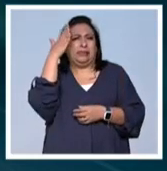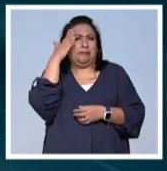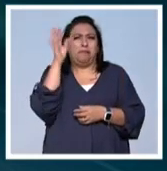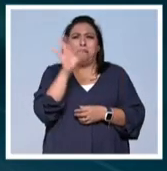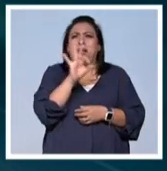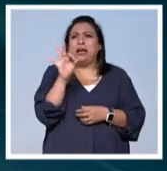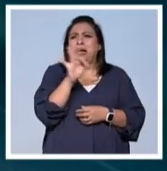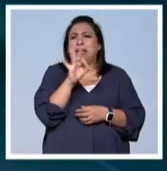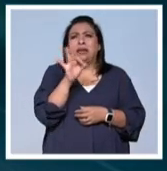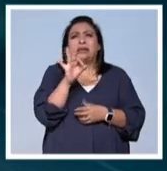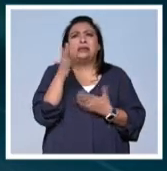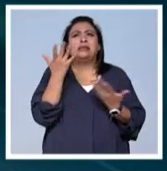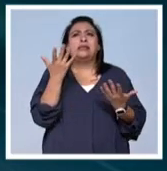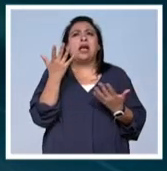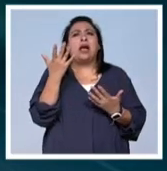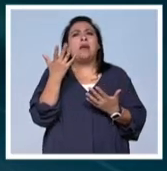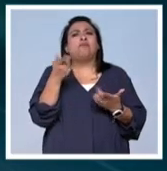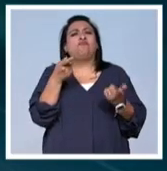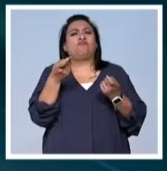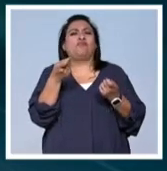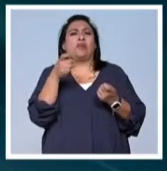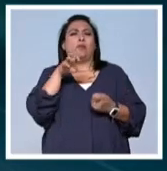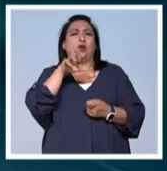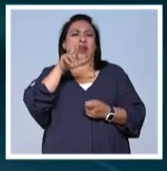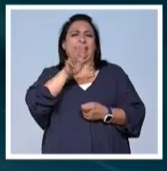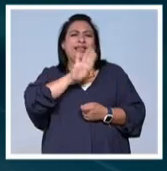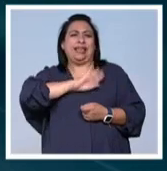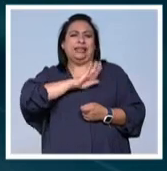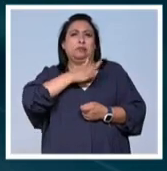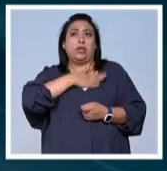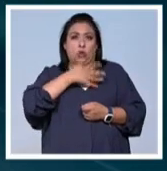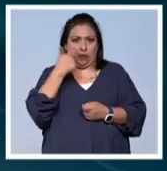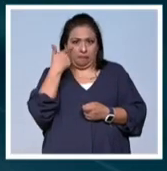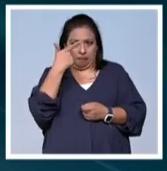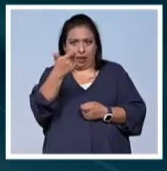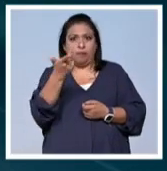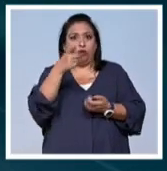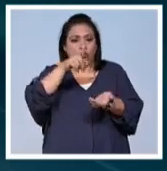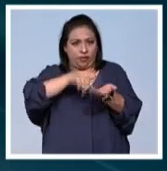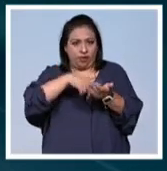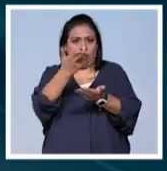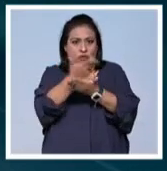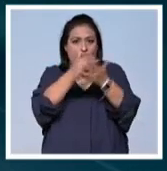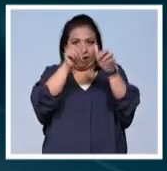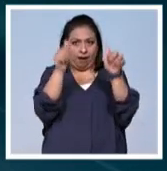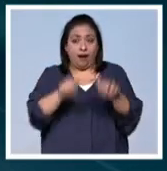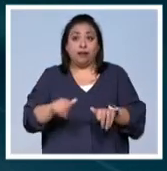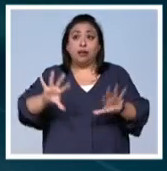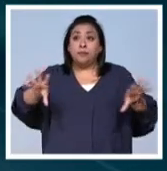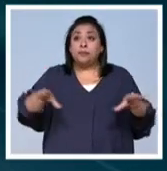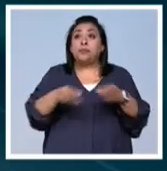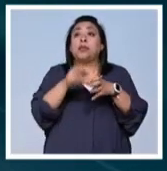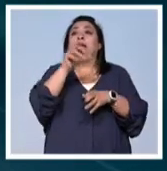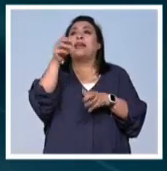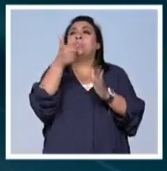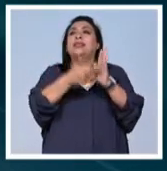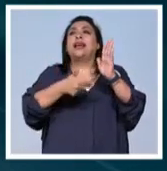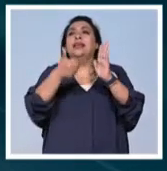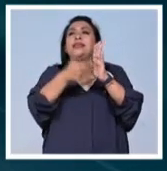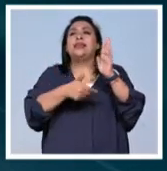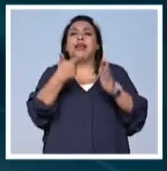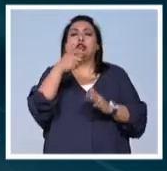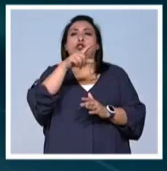de la monarquía hispánica en ese momento que se reflejan en estas obras las colecciones se atribuyen al taller